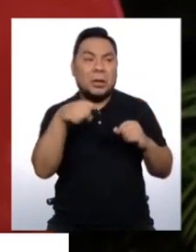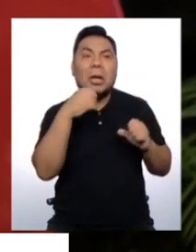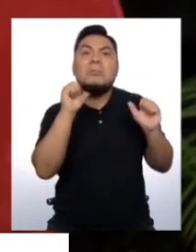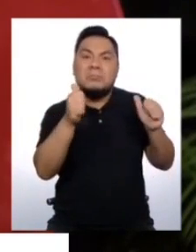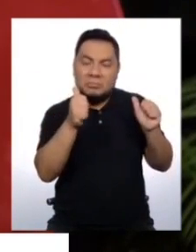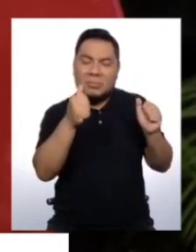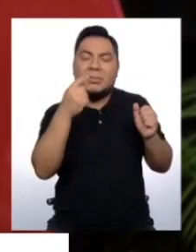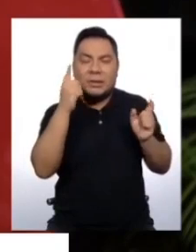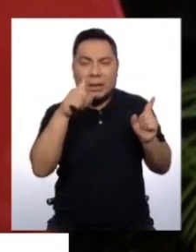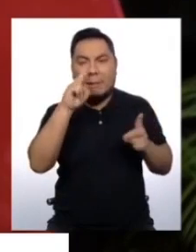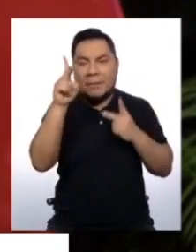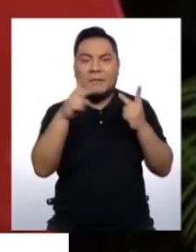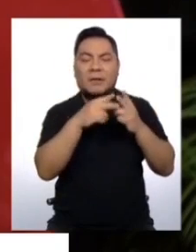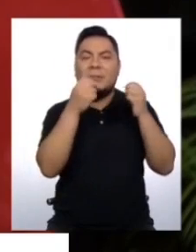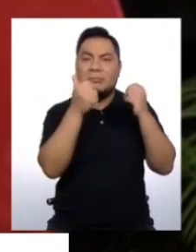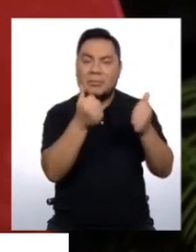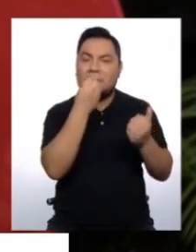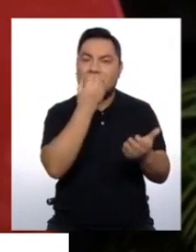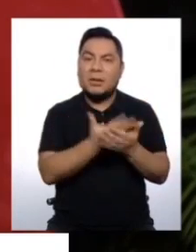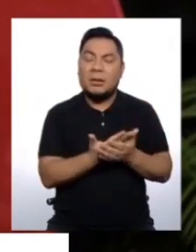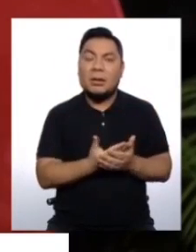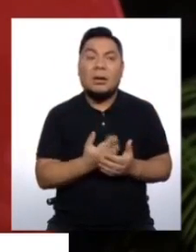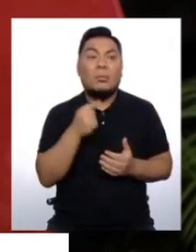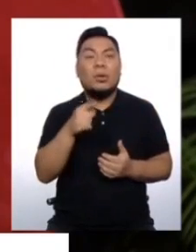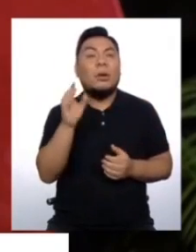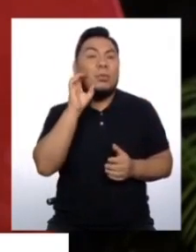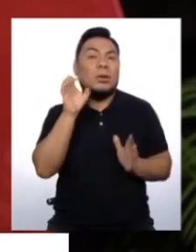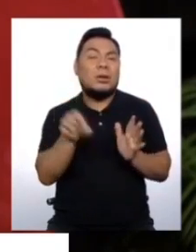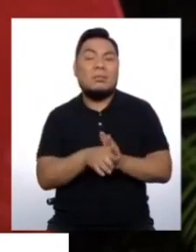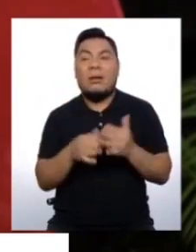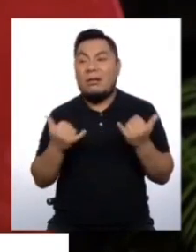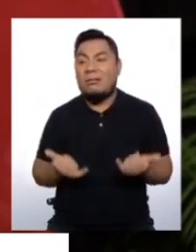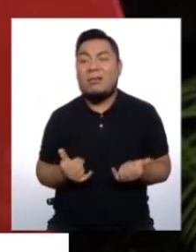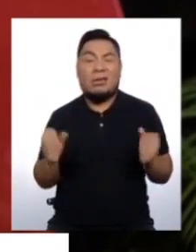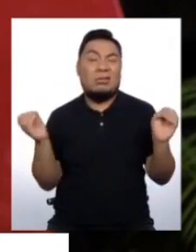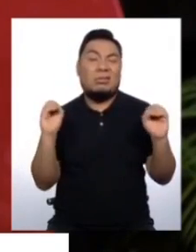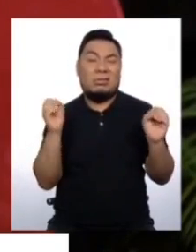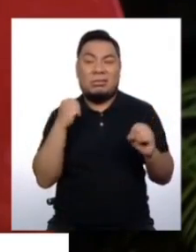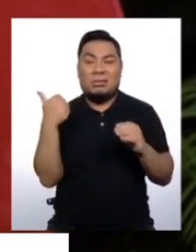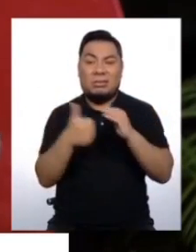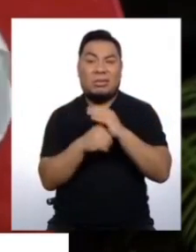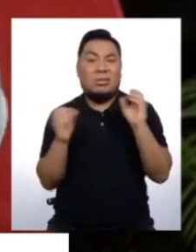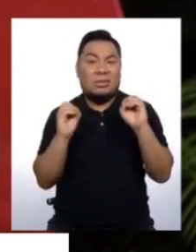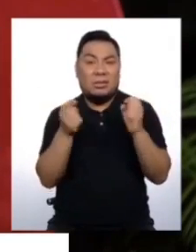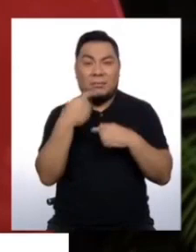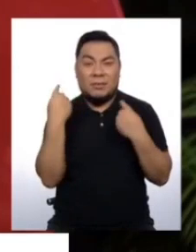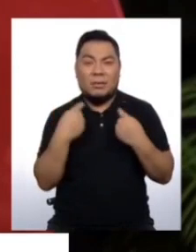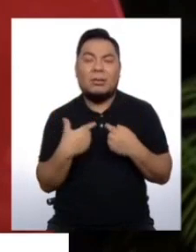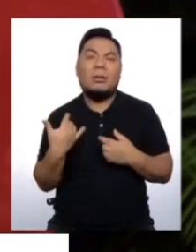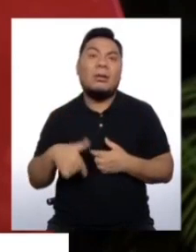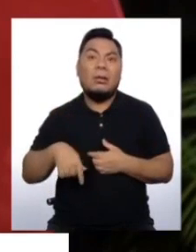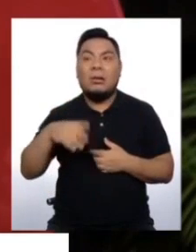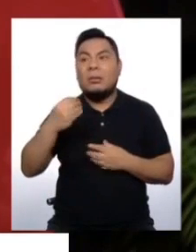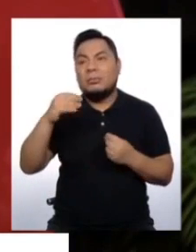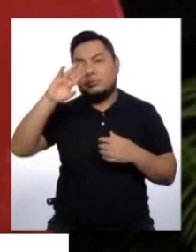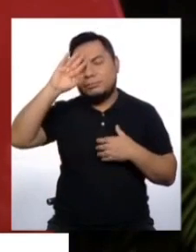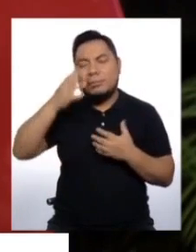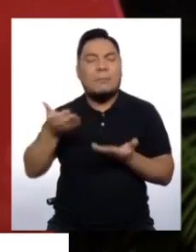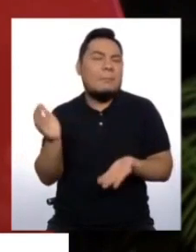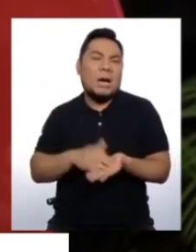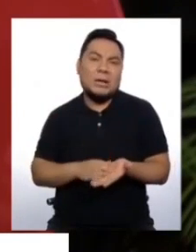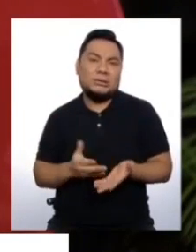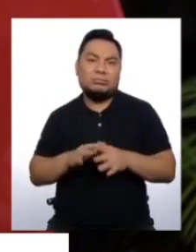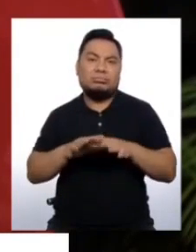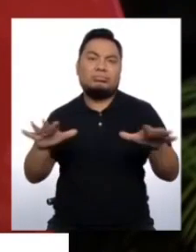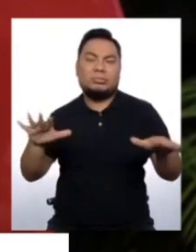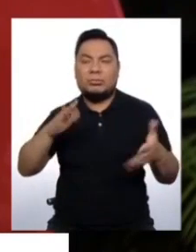ocurrido, los casos que hoy estaríamos contando de hospitalizados y muertos serían muchísimo más, ¿no? O sea, fue